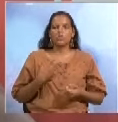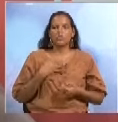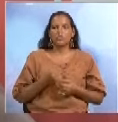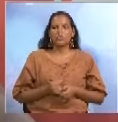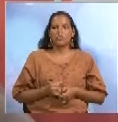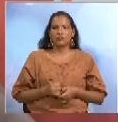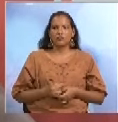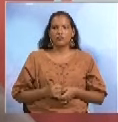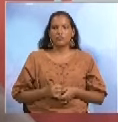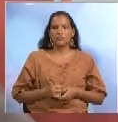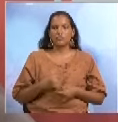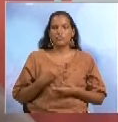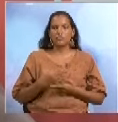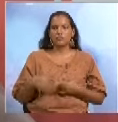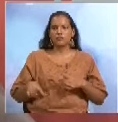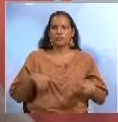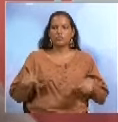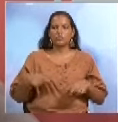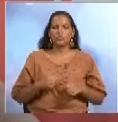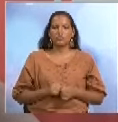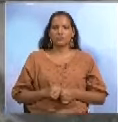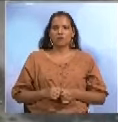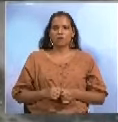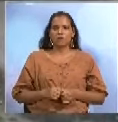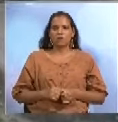en riesgo en este populoso sector.